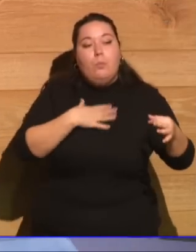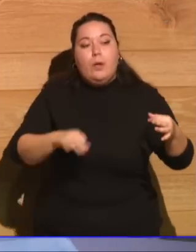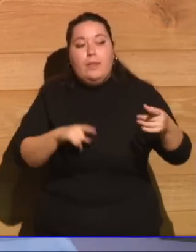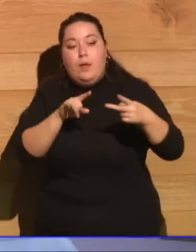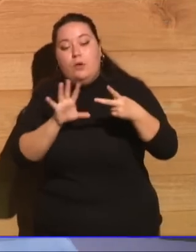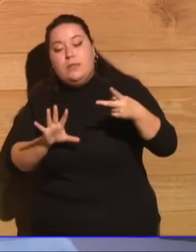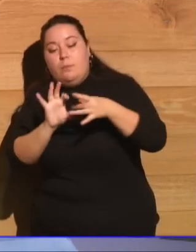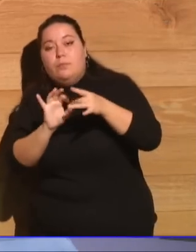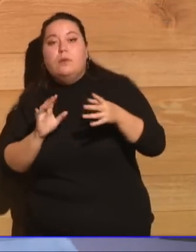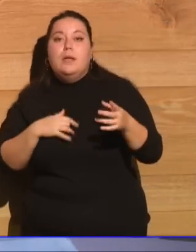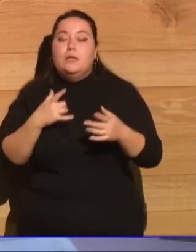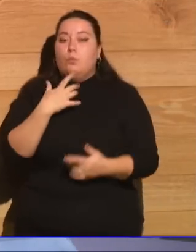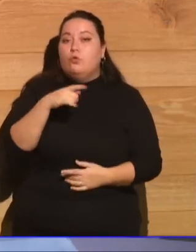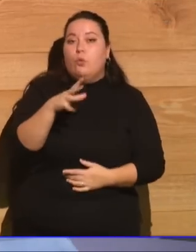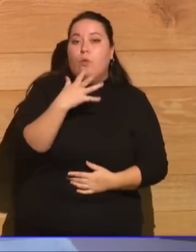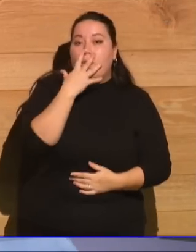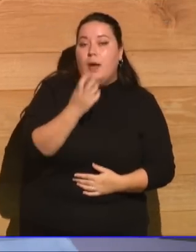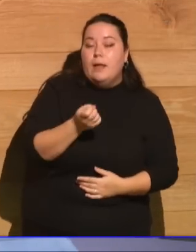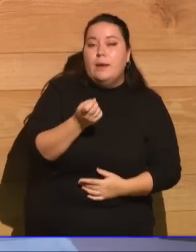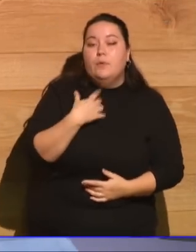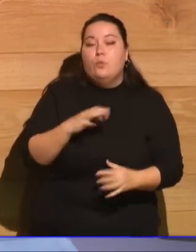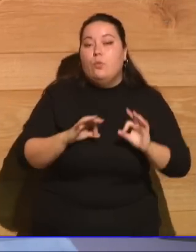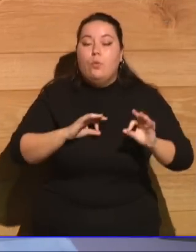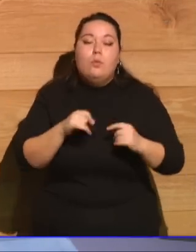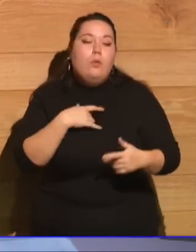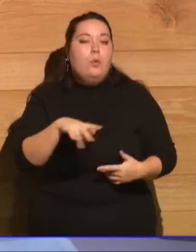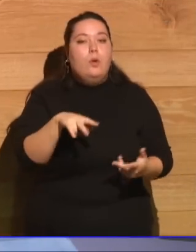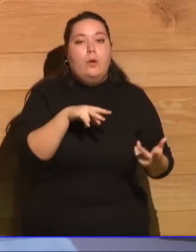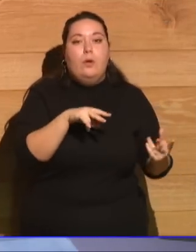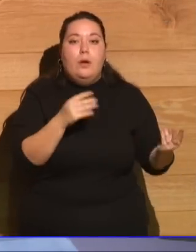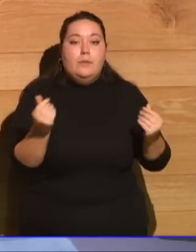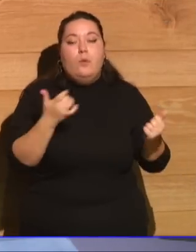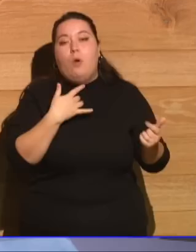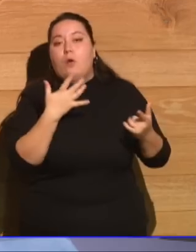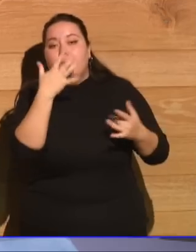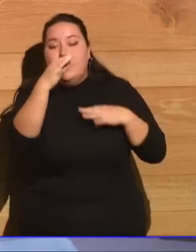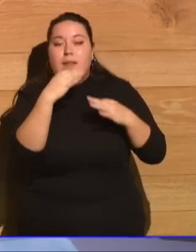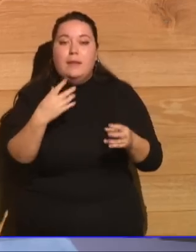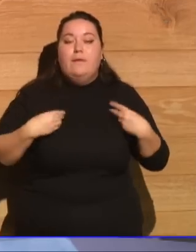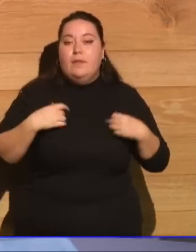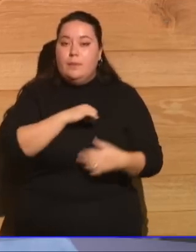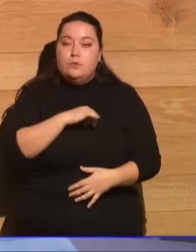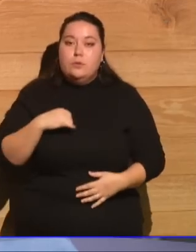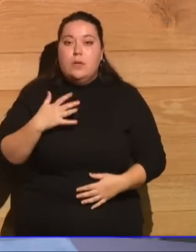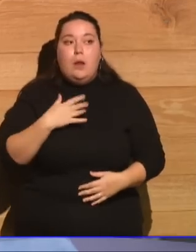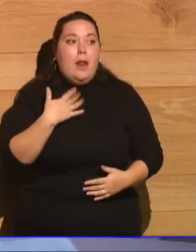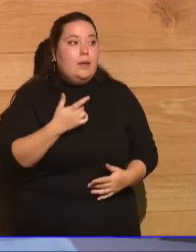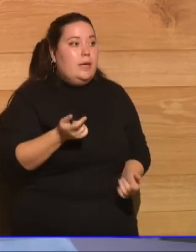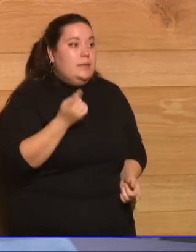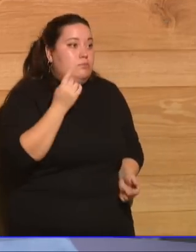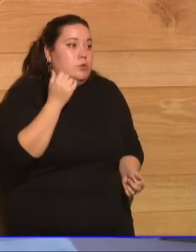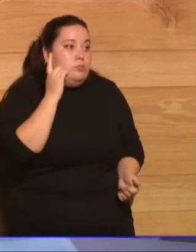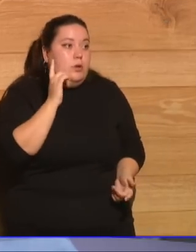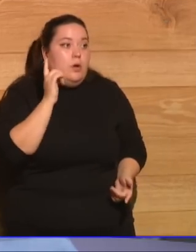a bailarina o en este dramaturgo, con además pinceladas de sus vidas personales. Alguien que por fin sale del armario y asume